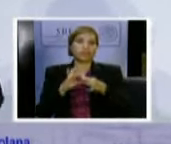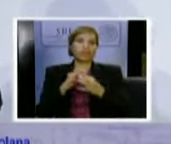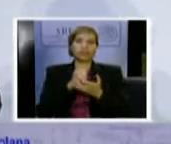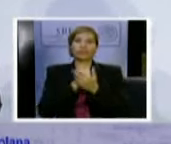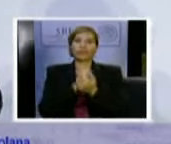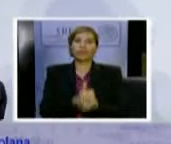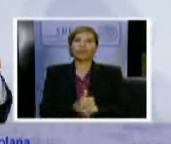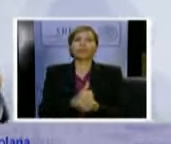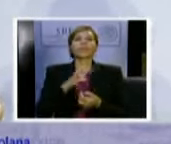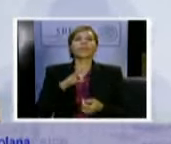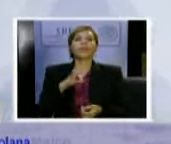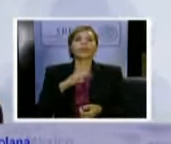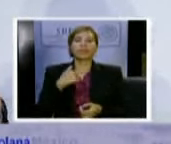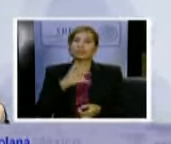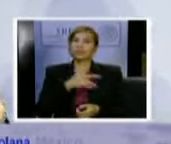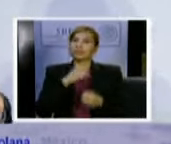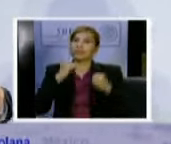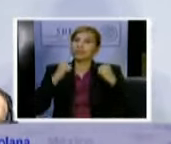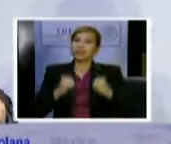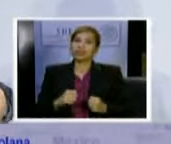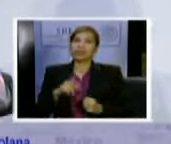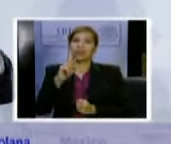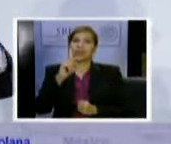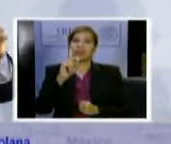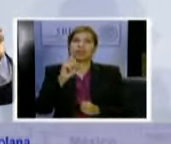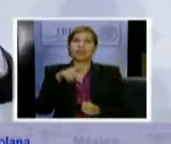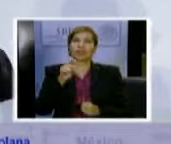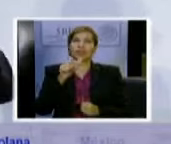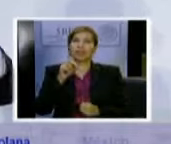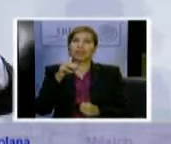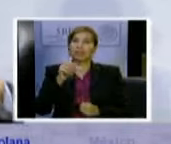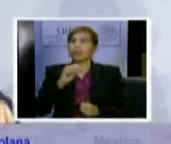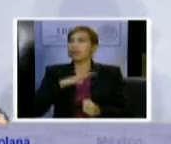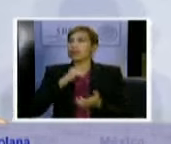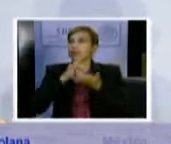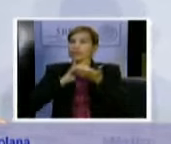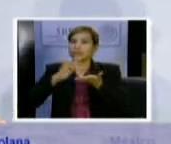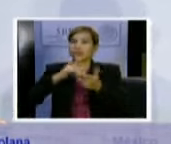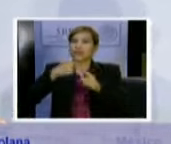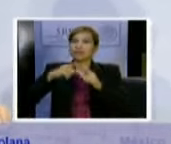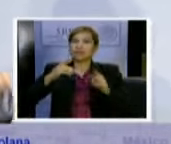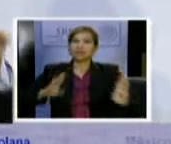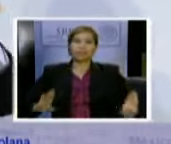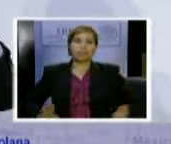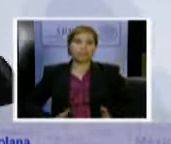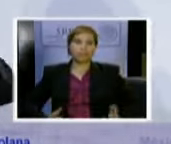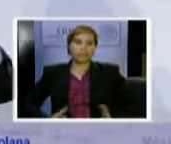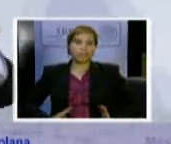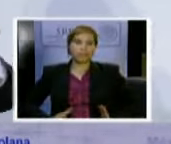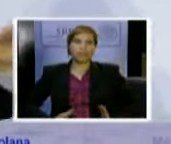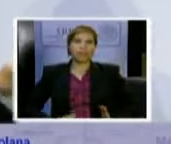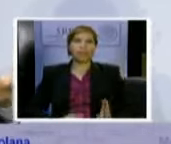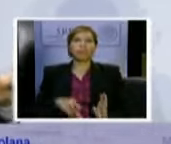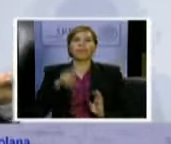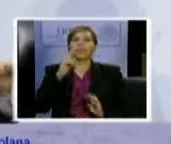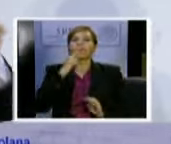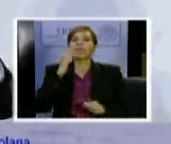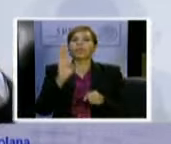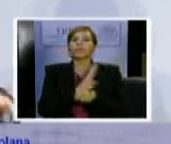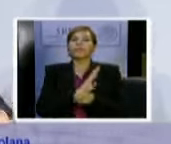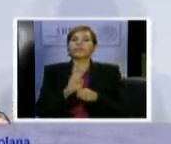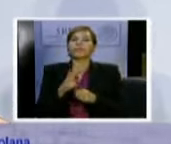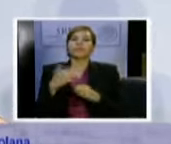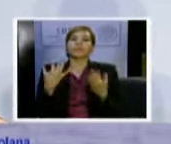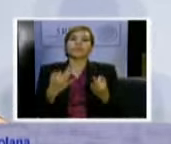da, en donde estoy seguro que DAPA y DACA van a continuar, a lo mejor con diferentes características, si alguien va a beneficiar